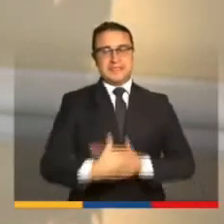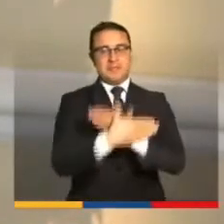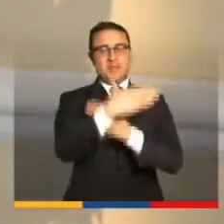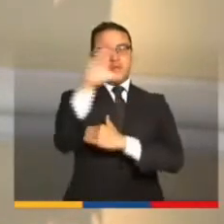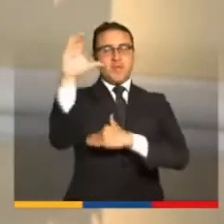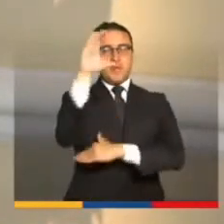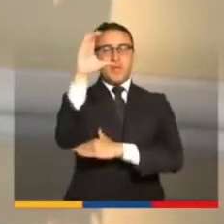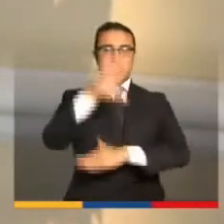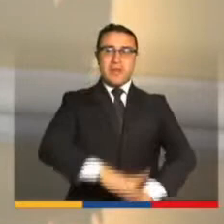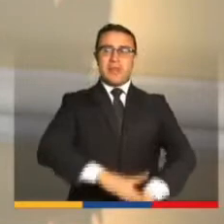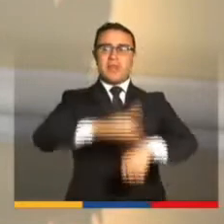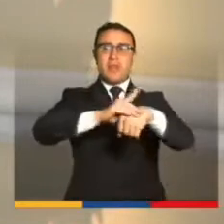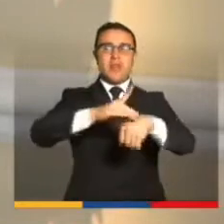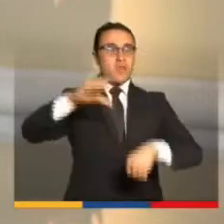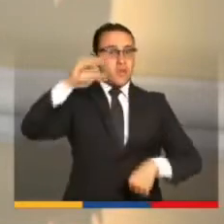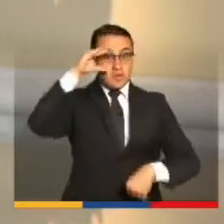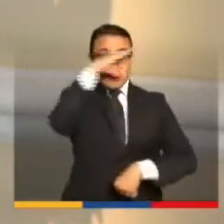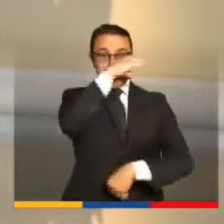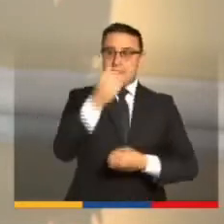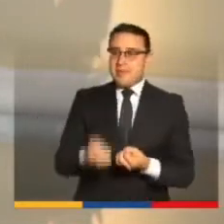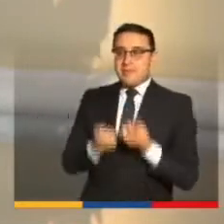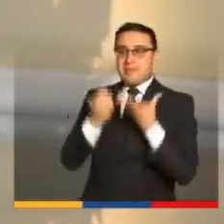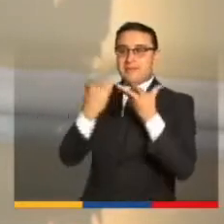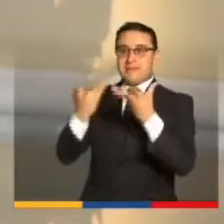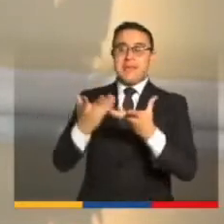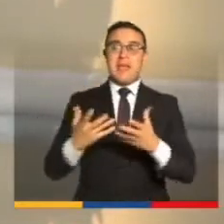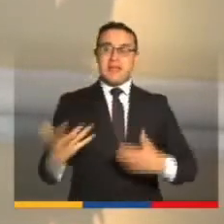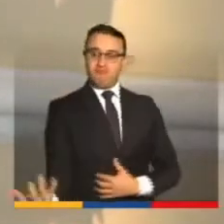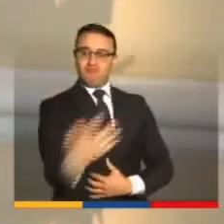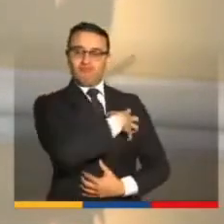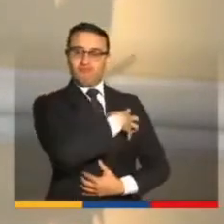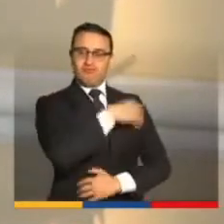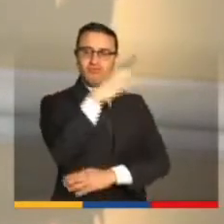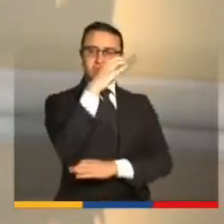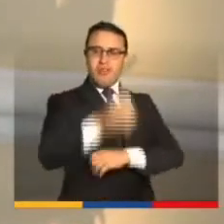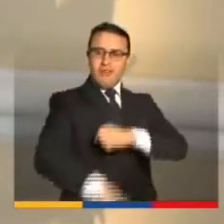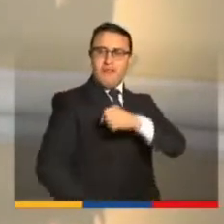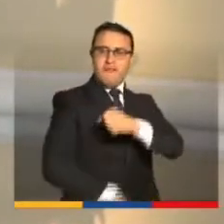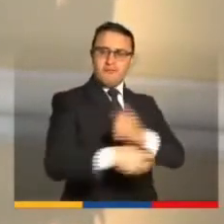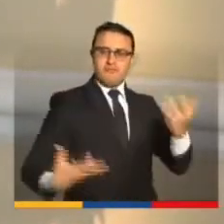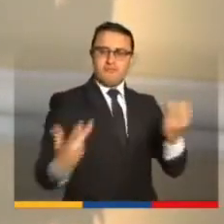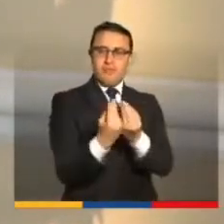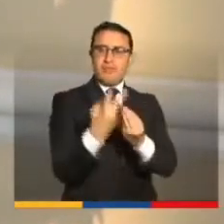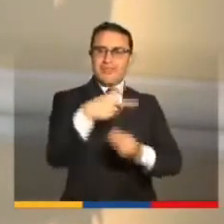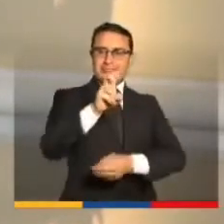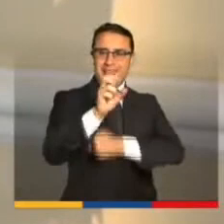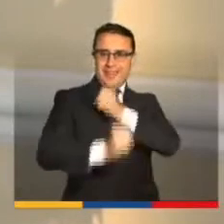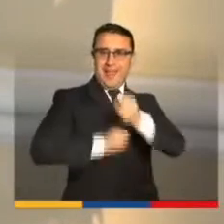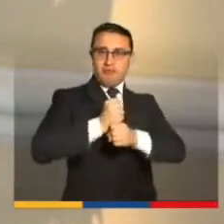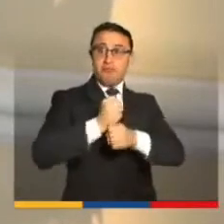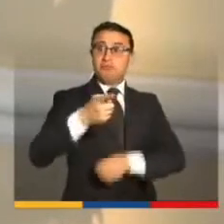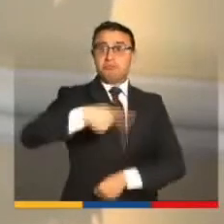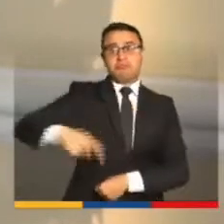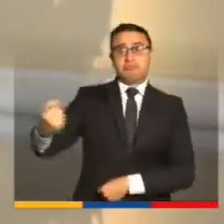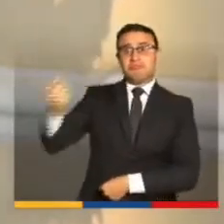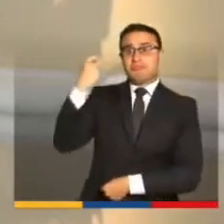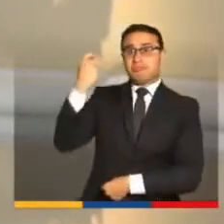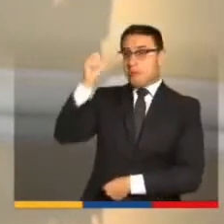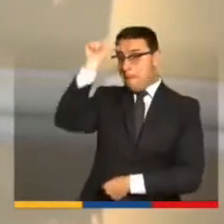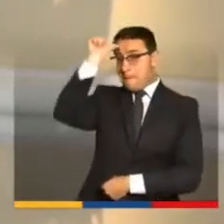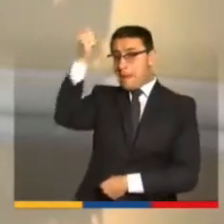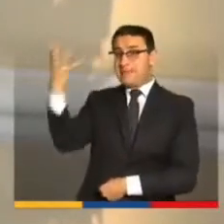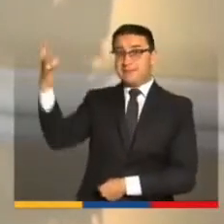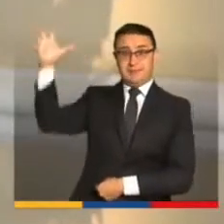doctor Gustavo Petro, a la selección colombiana de fútbol femenina sub-17, que hace pocas horas regresó de la India con el peso